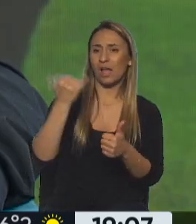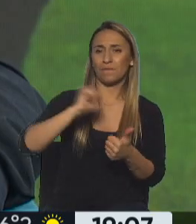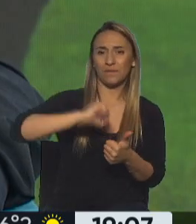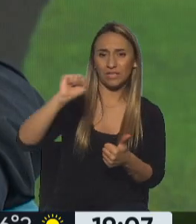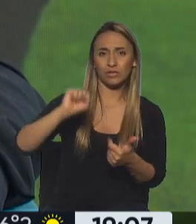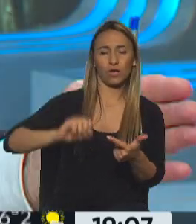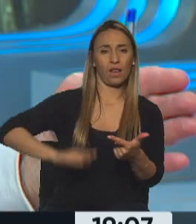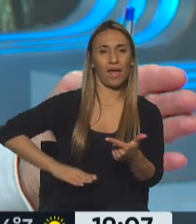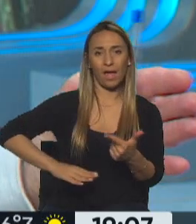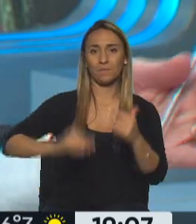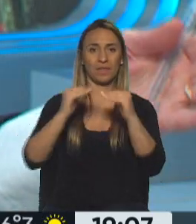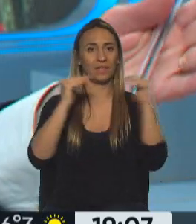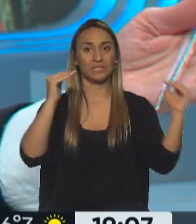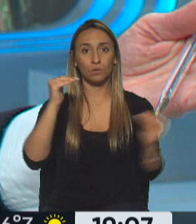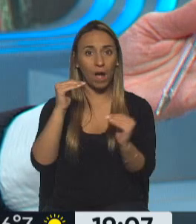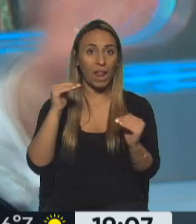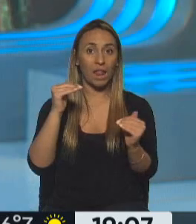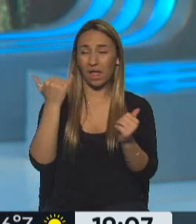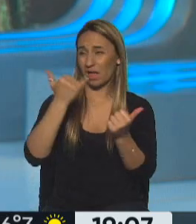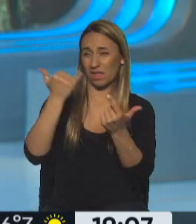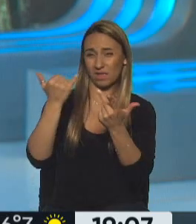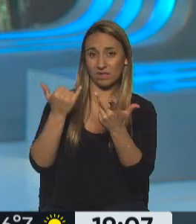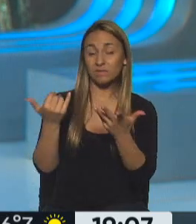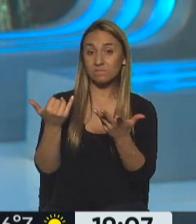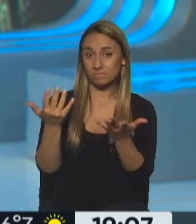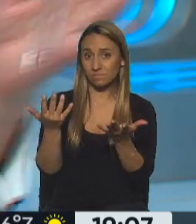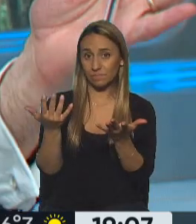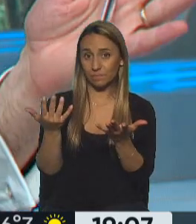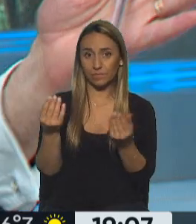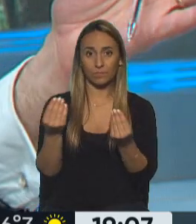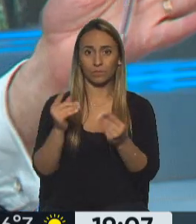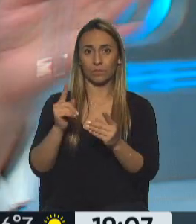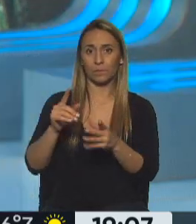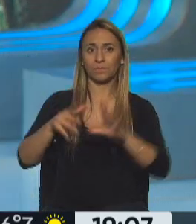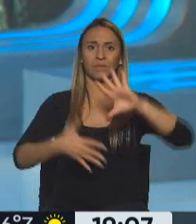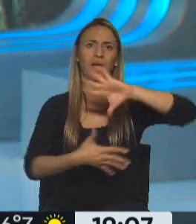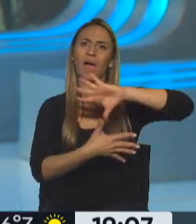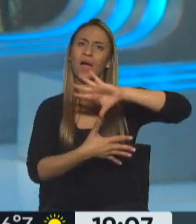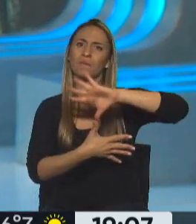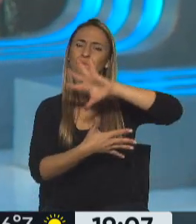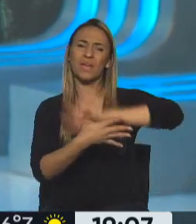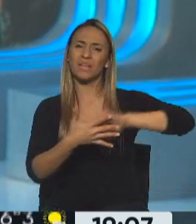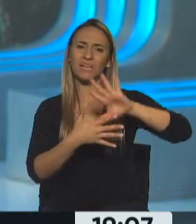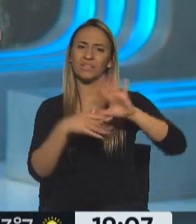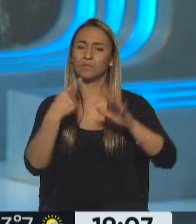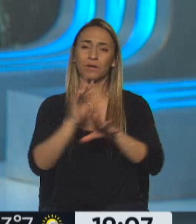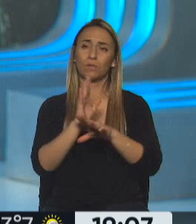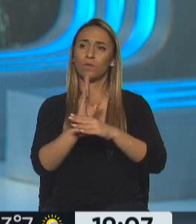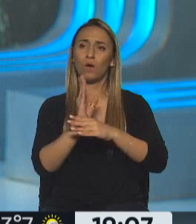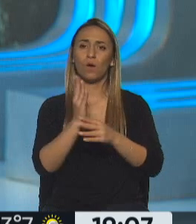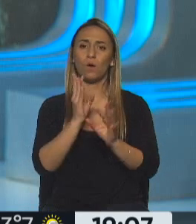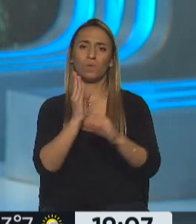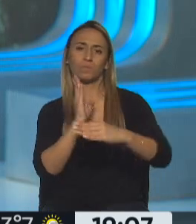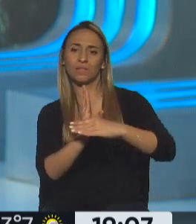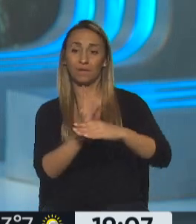le sobra desigualdad. ¿Qué pasa en la mente de esta América que todo lo hace a mitad de camino? Fíjate vos